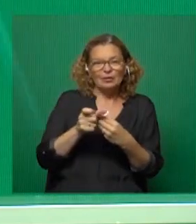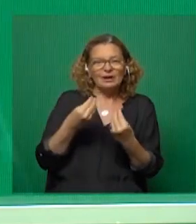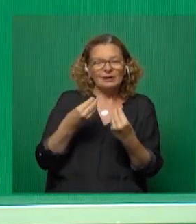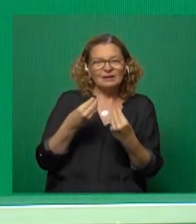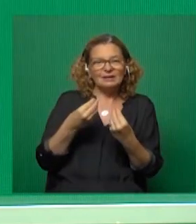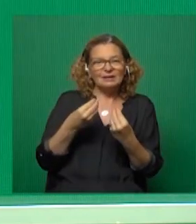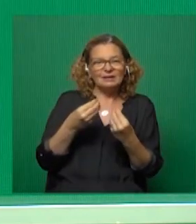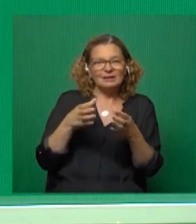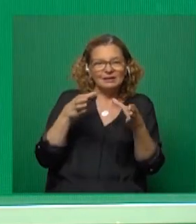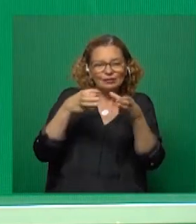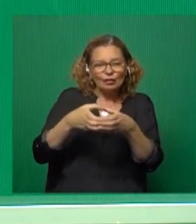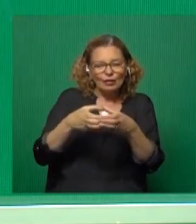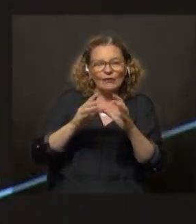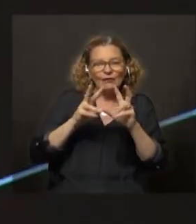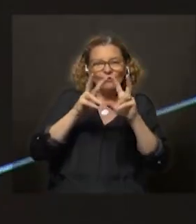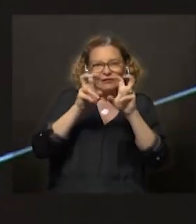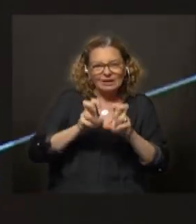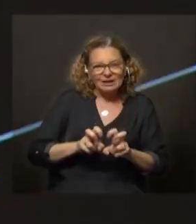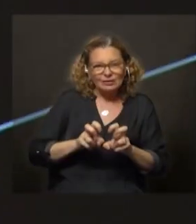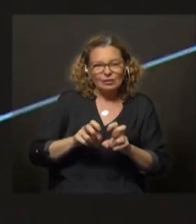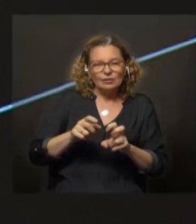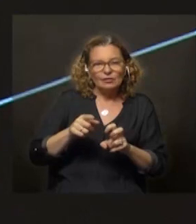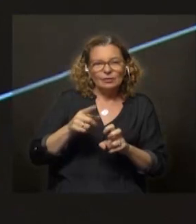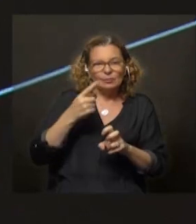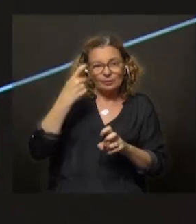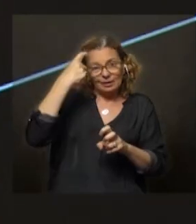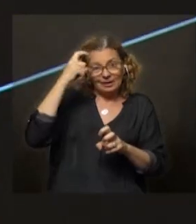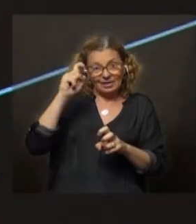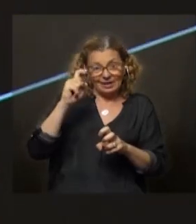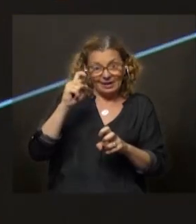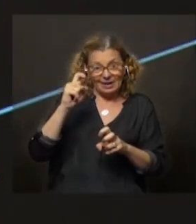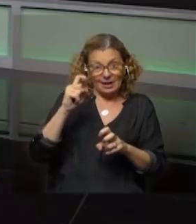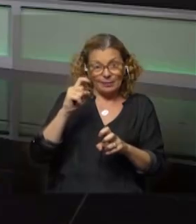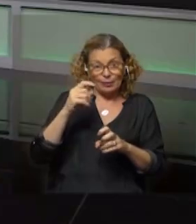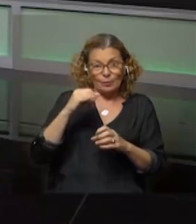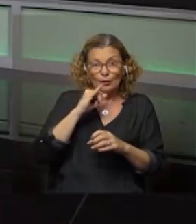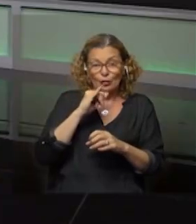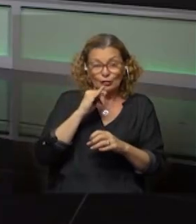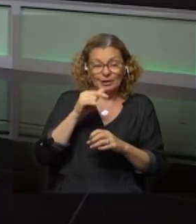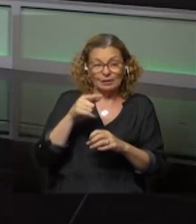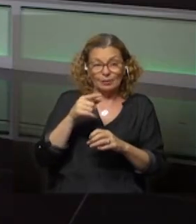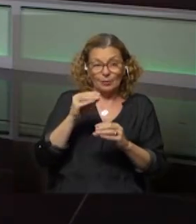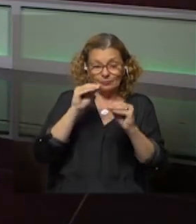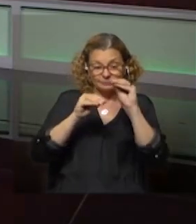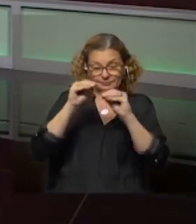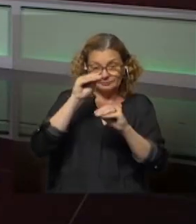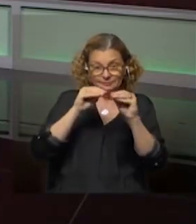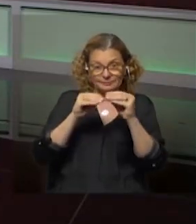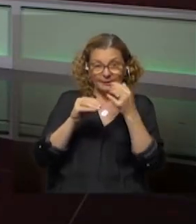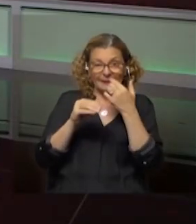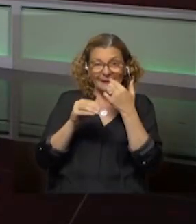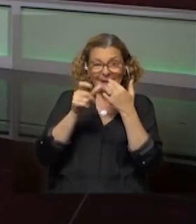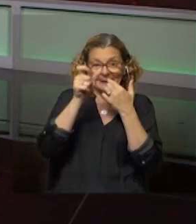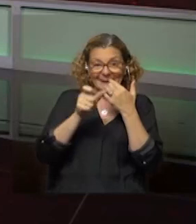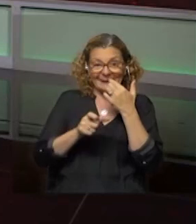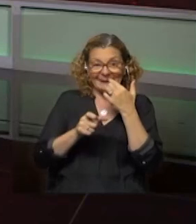en esta parte de la investigación bueno justamente tomando esta idea de los hilos fue que desarrollamos aquí un esquema de los personajes